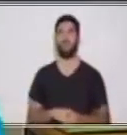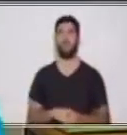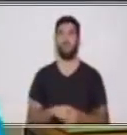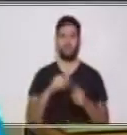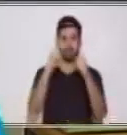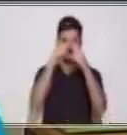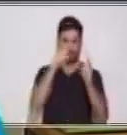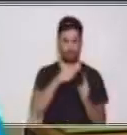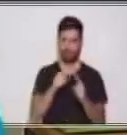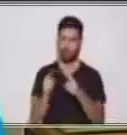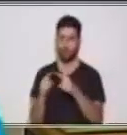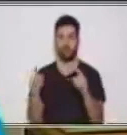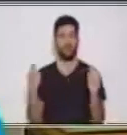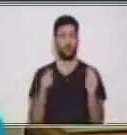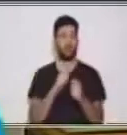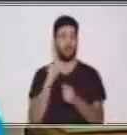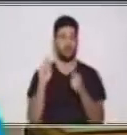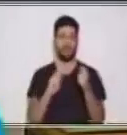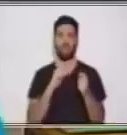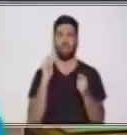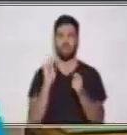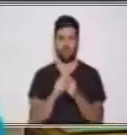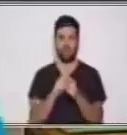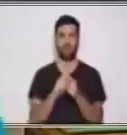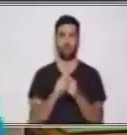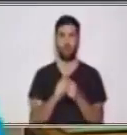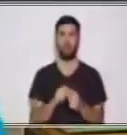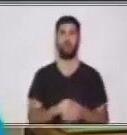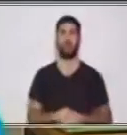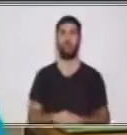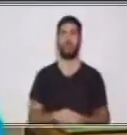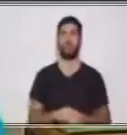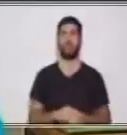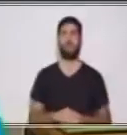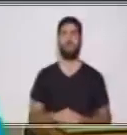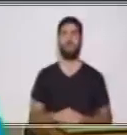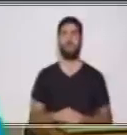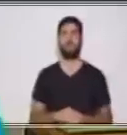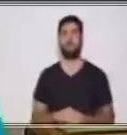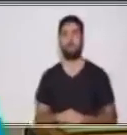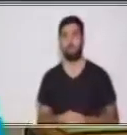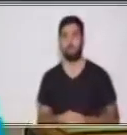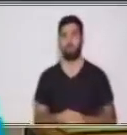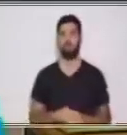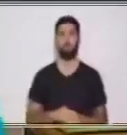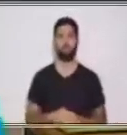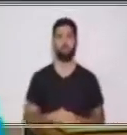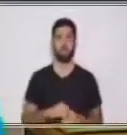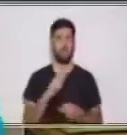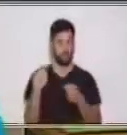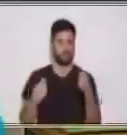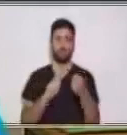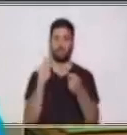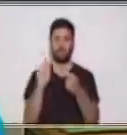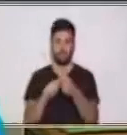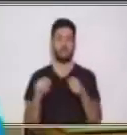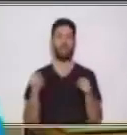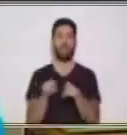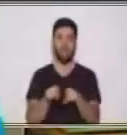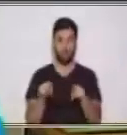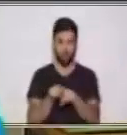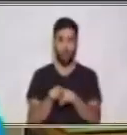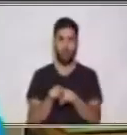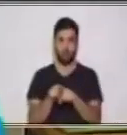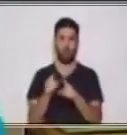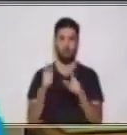iguales. Un triángulo equilátero tiene exactamente tres lados iguales en